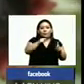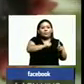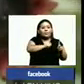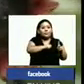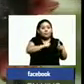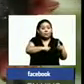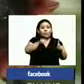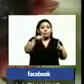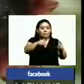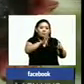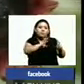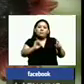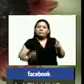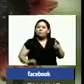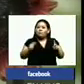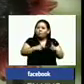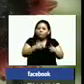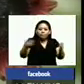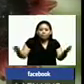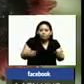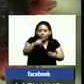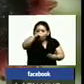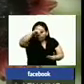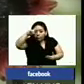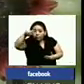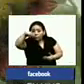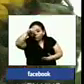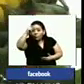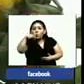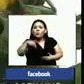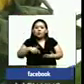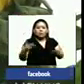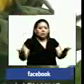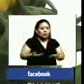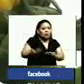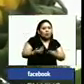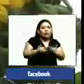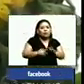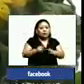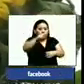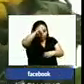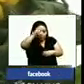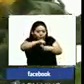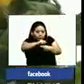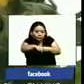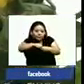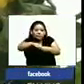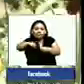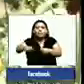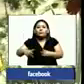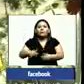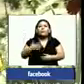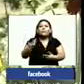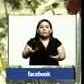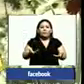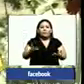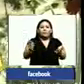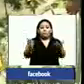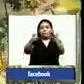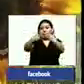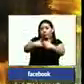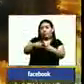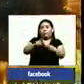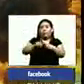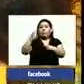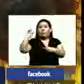Un salvadoreño Que está logrando salir adelante Emprendiendo en la agricultura Tenemos el bicolor Con